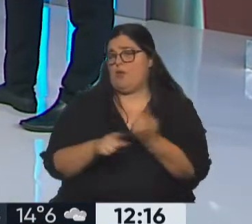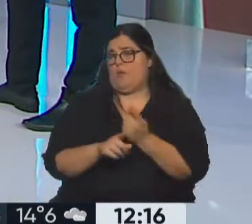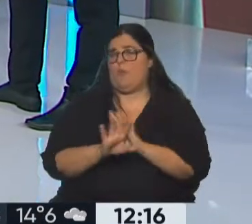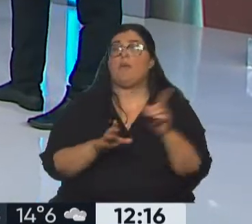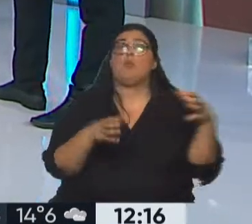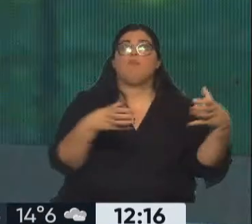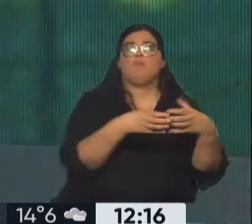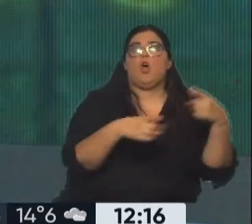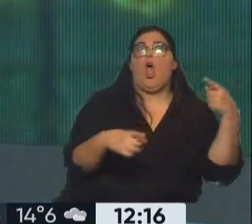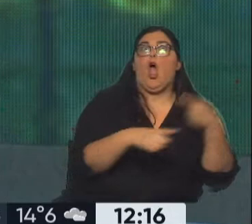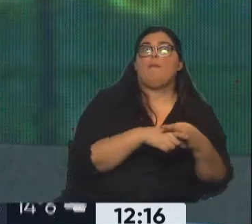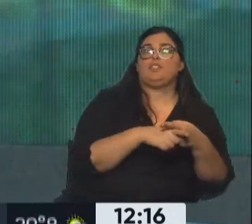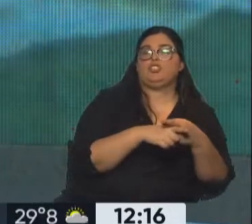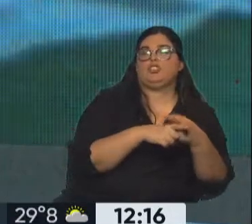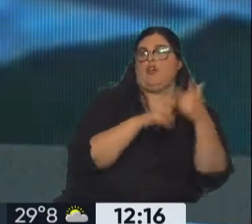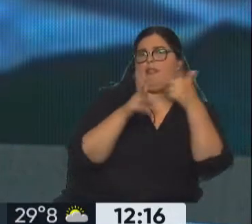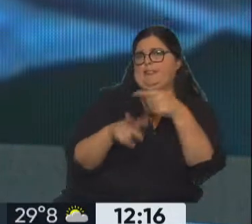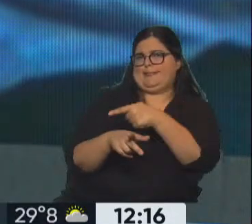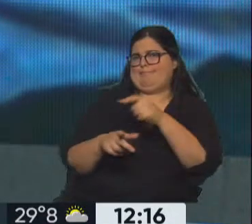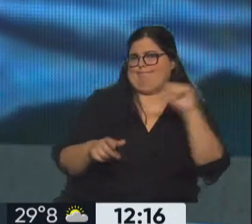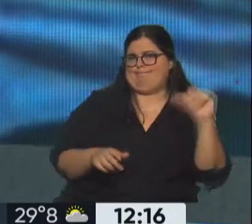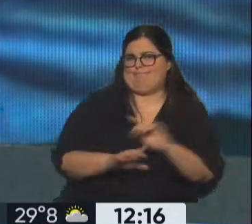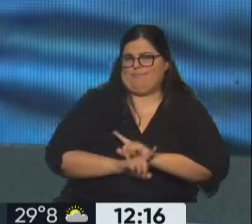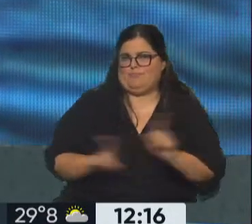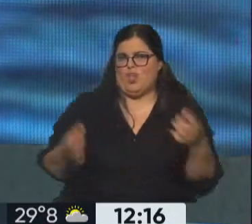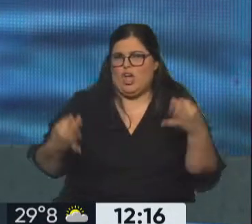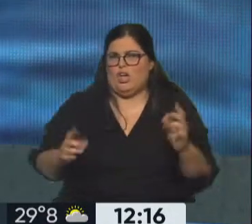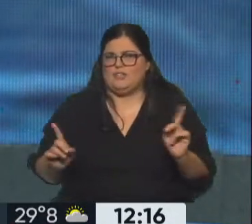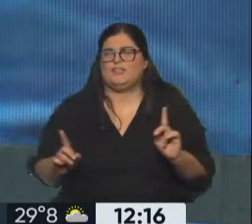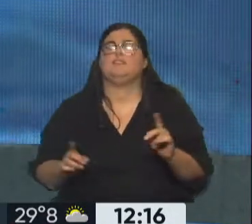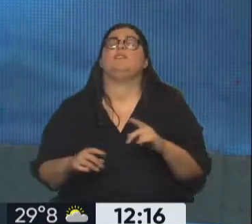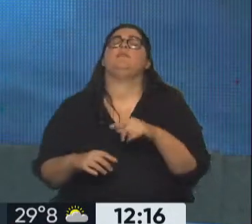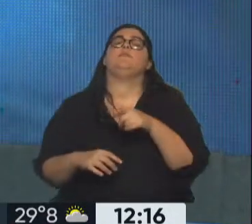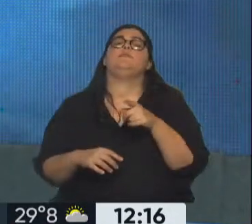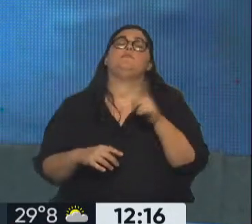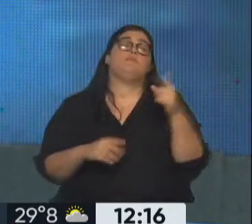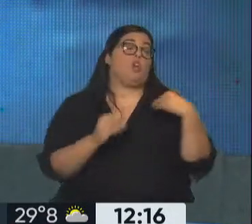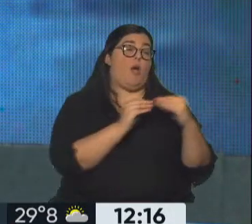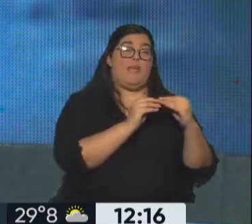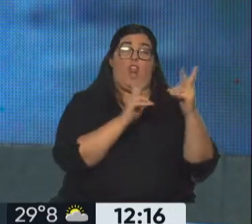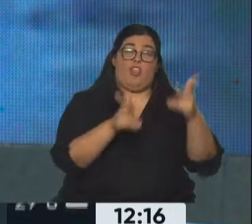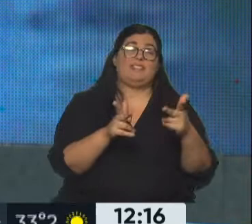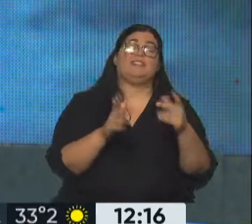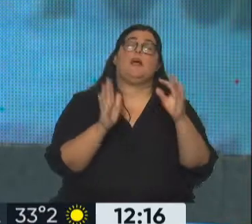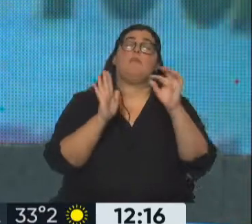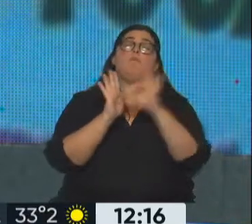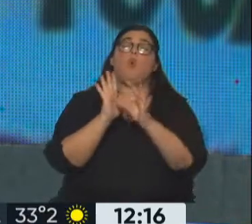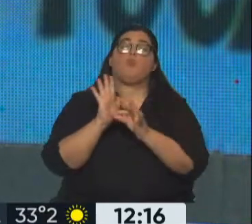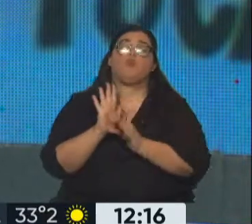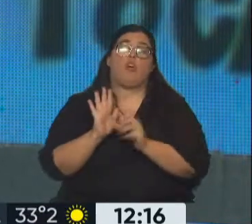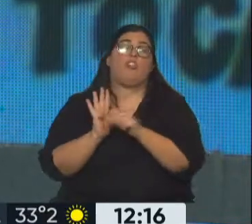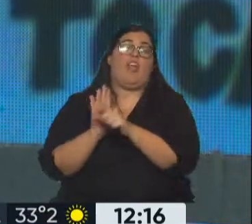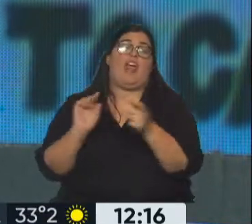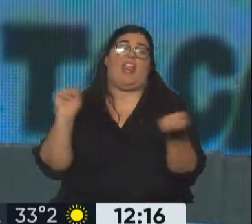oposición plantea o cuestiona en parte. Pero pensaba también, Augusto enumeraba concretamente cuáles son los puntos de